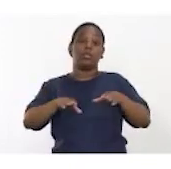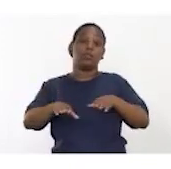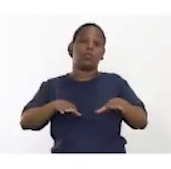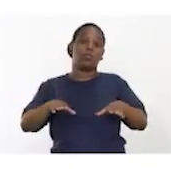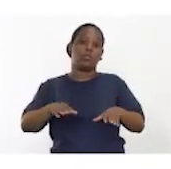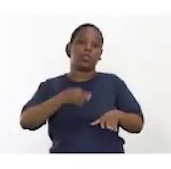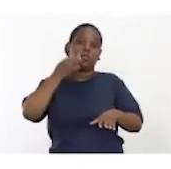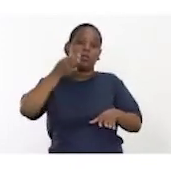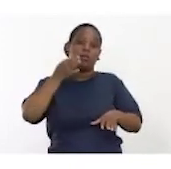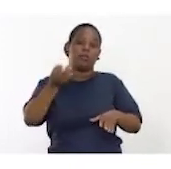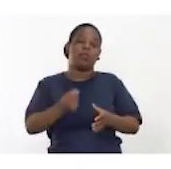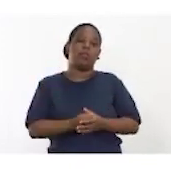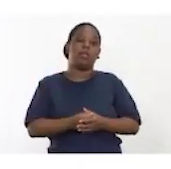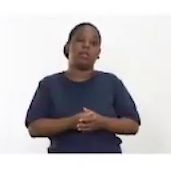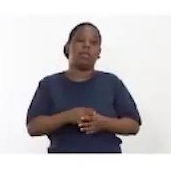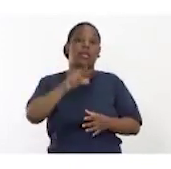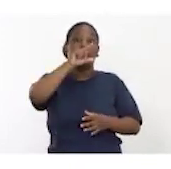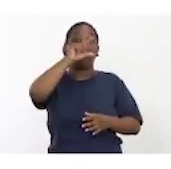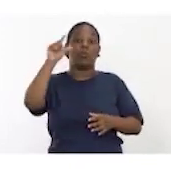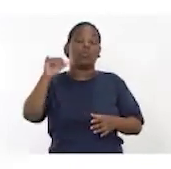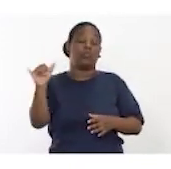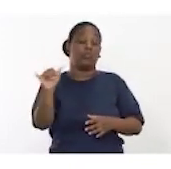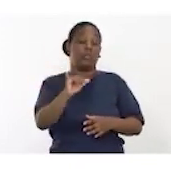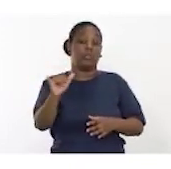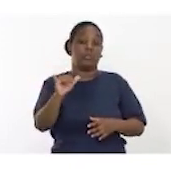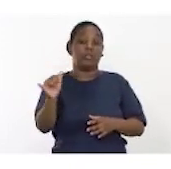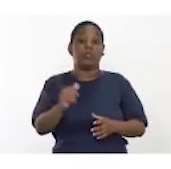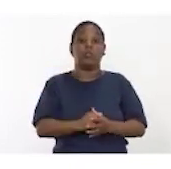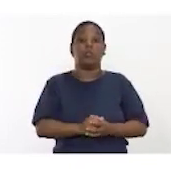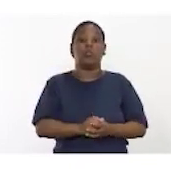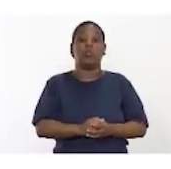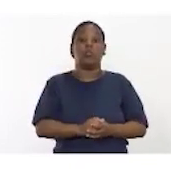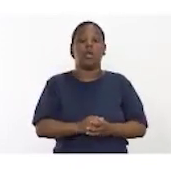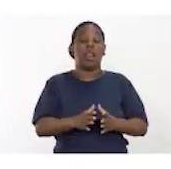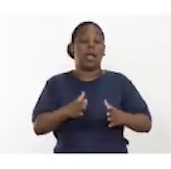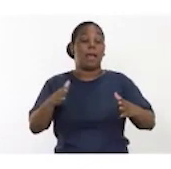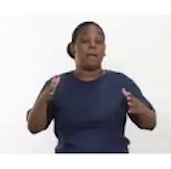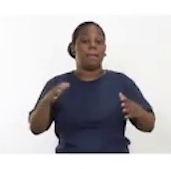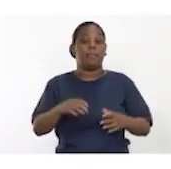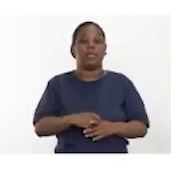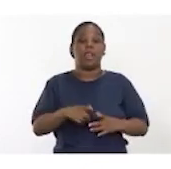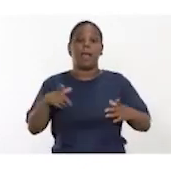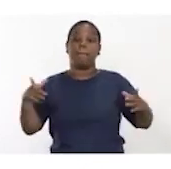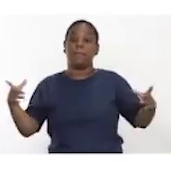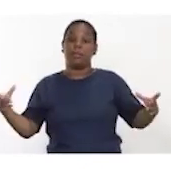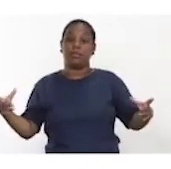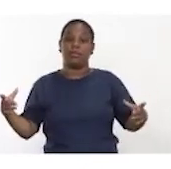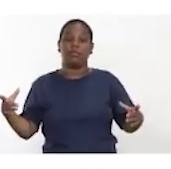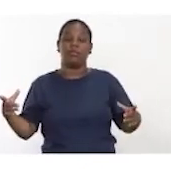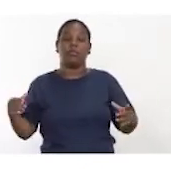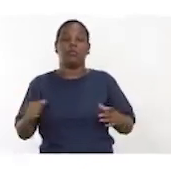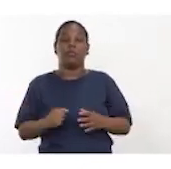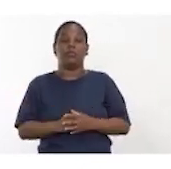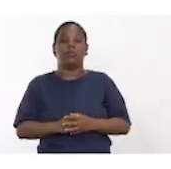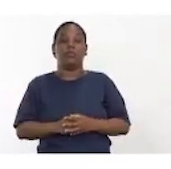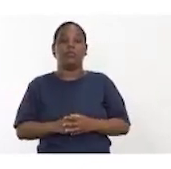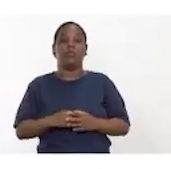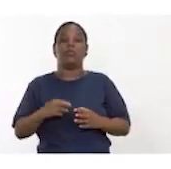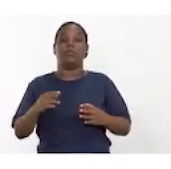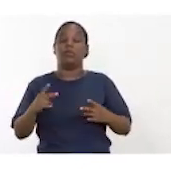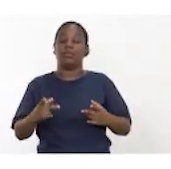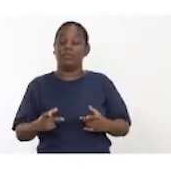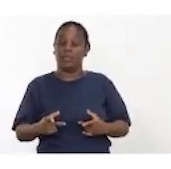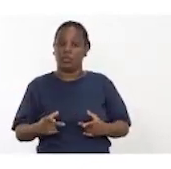del movimiento nos dice que la ecuación va a ser igual, la amplitud va a ser igual a